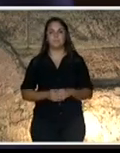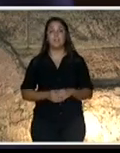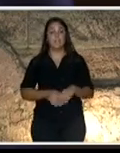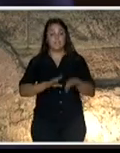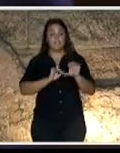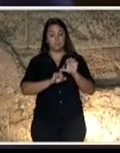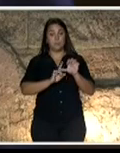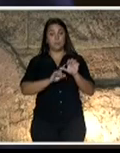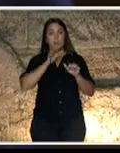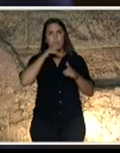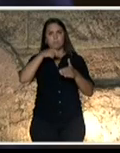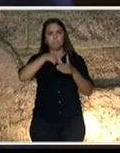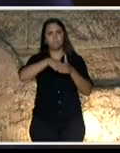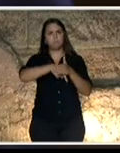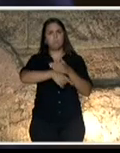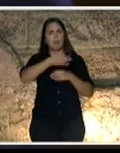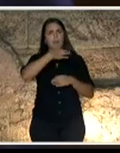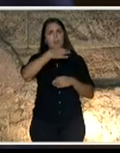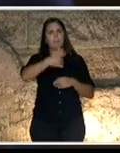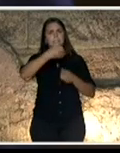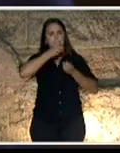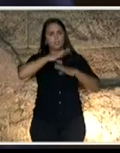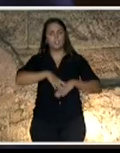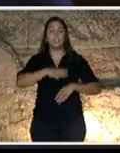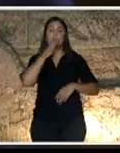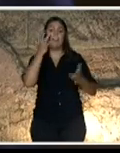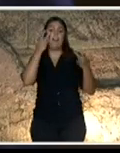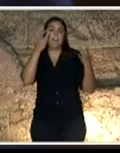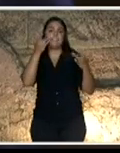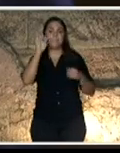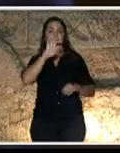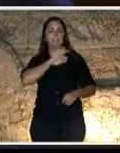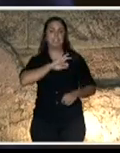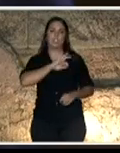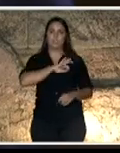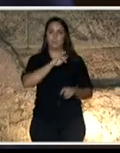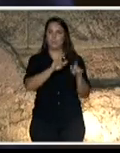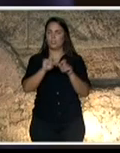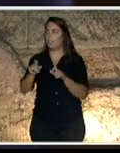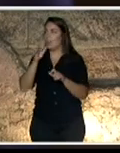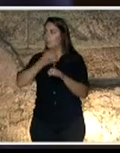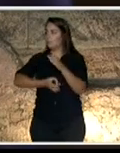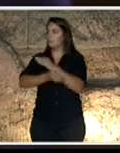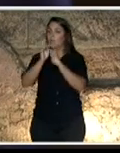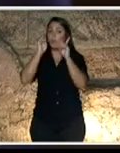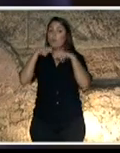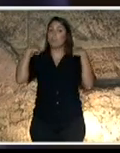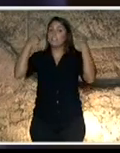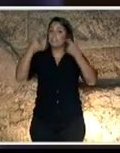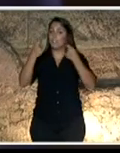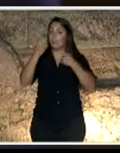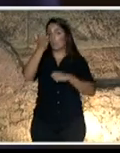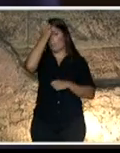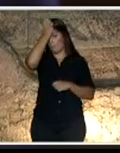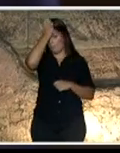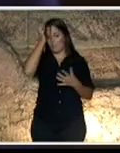Extremadura se extiende en su historia en el arte y señorío de sus gentes. Donde existe un monasterio como Guadalupe, cuyo